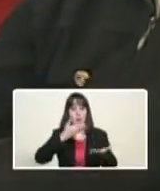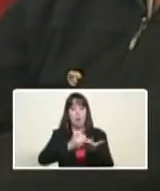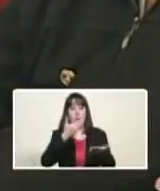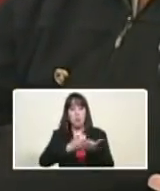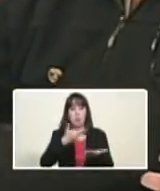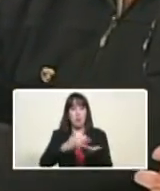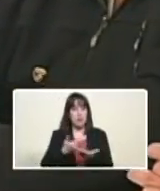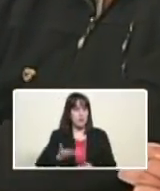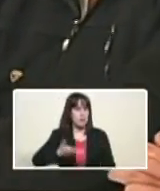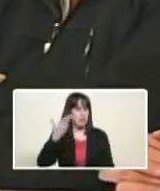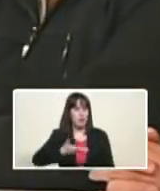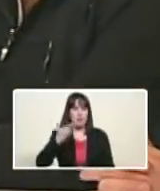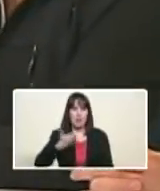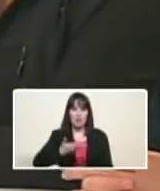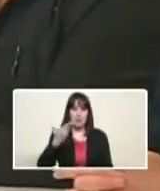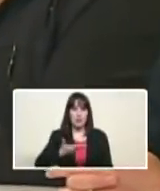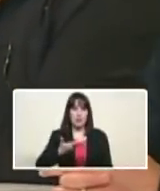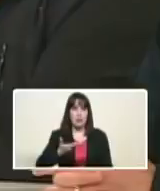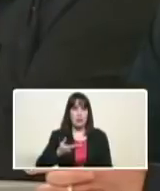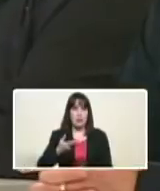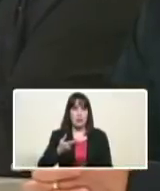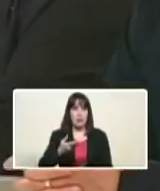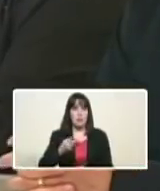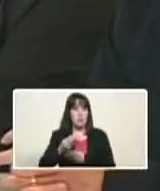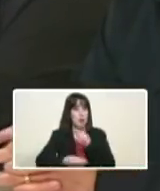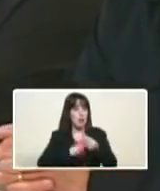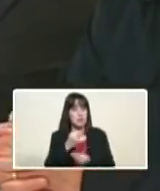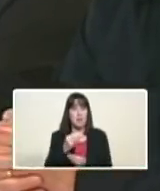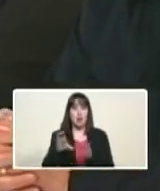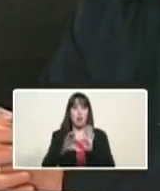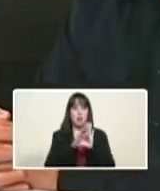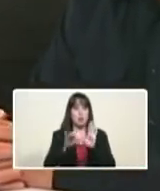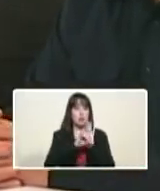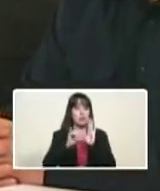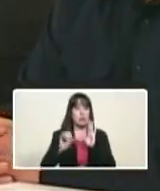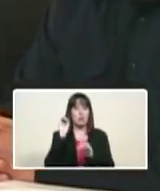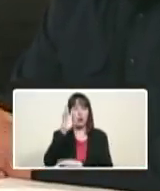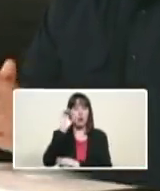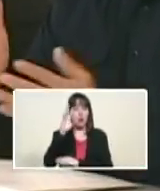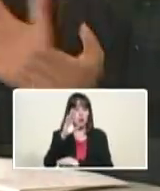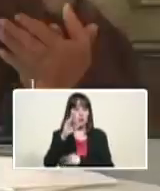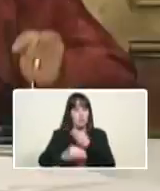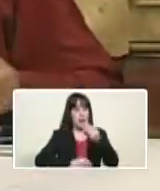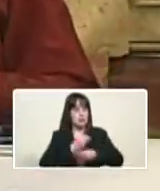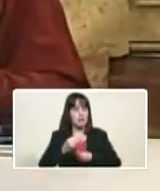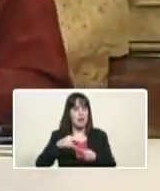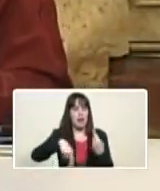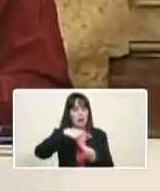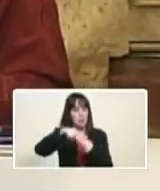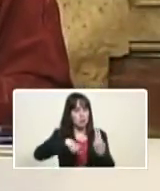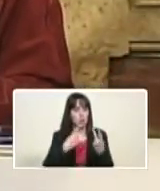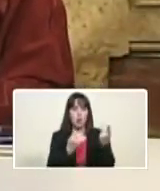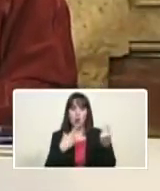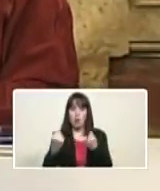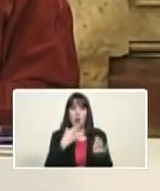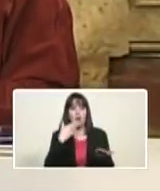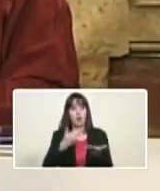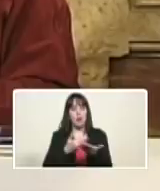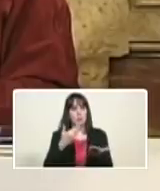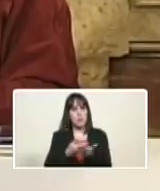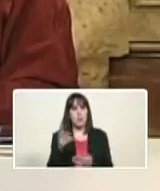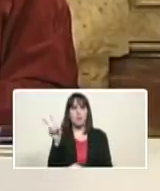base, el gran Congreso Constituyente de la clase obrera para la revolución económica, que es lo que pide